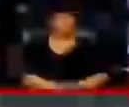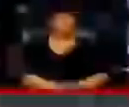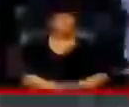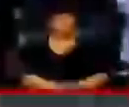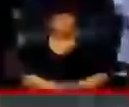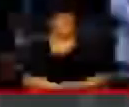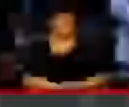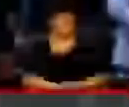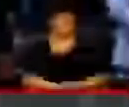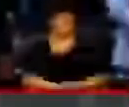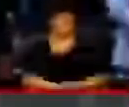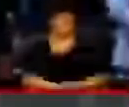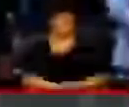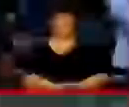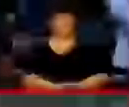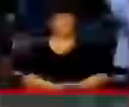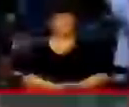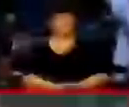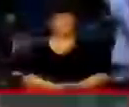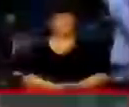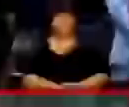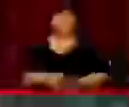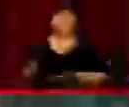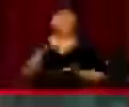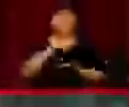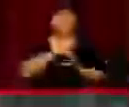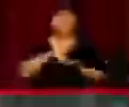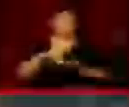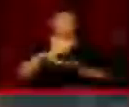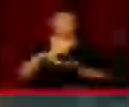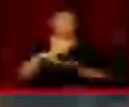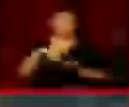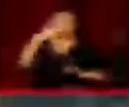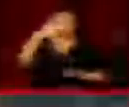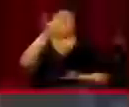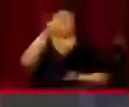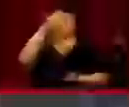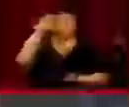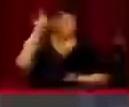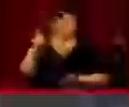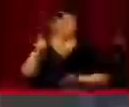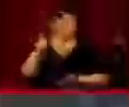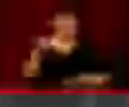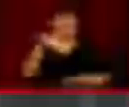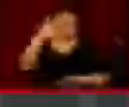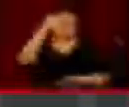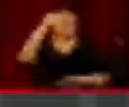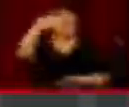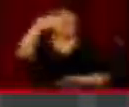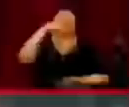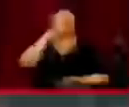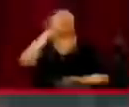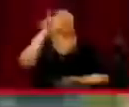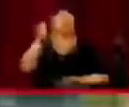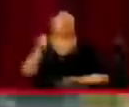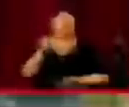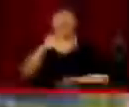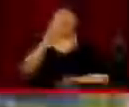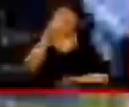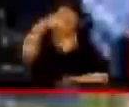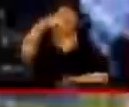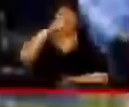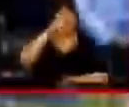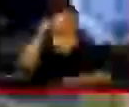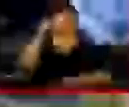experiencia que yo analizando políticamente los hechos, pero yo creo que después de las elecciones salió fortalecido el gobierno como